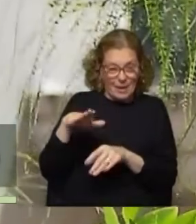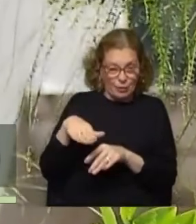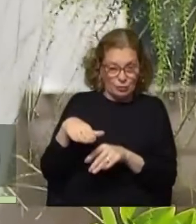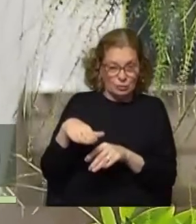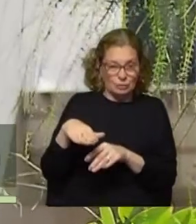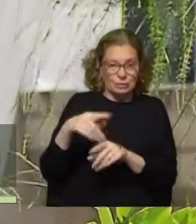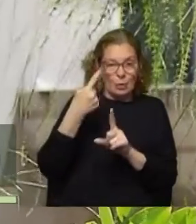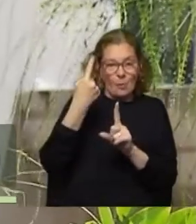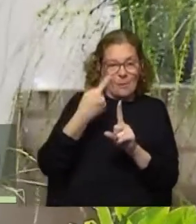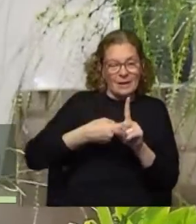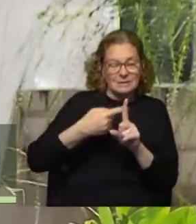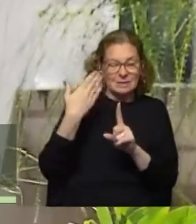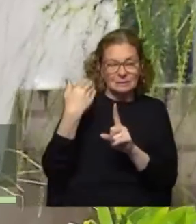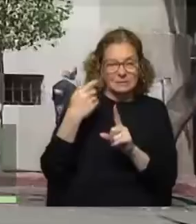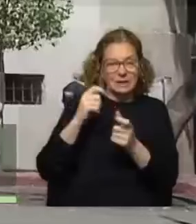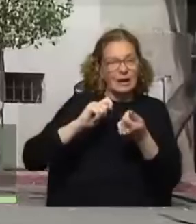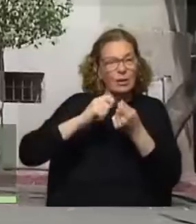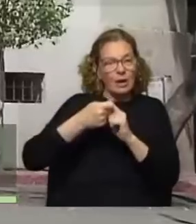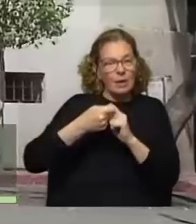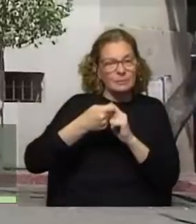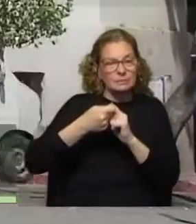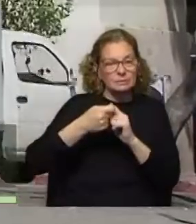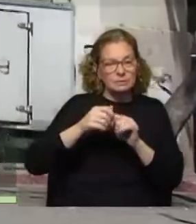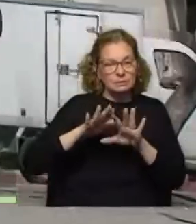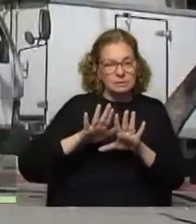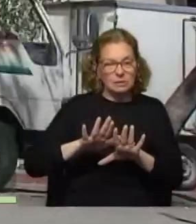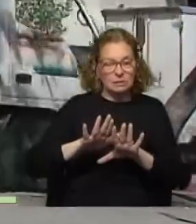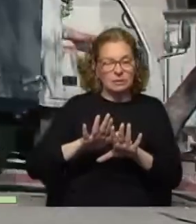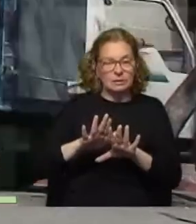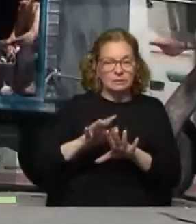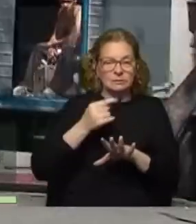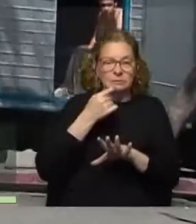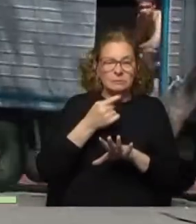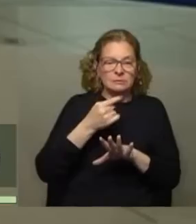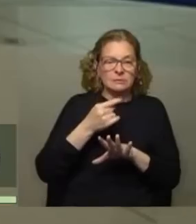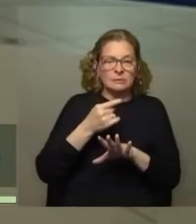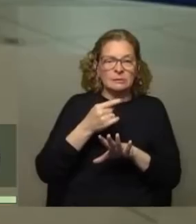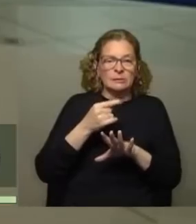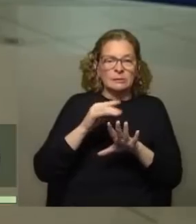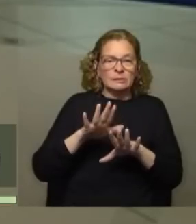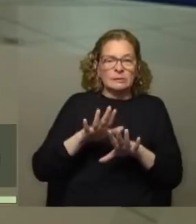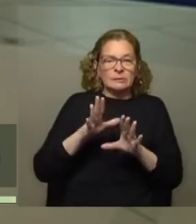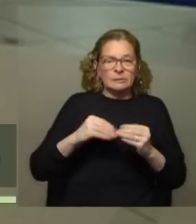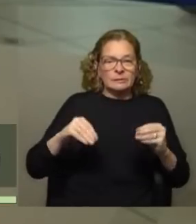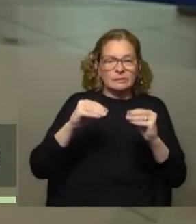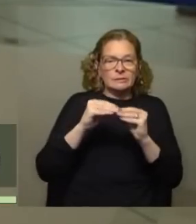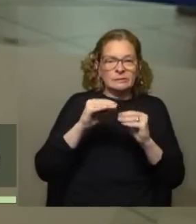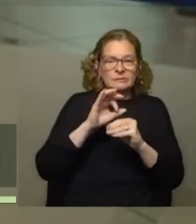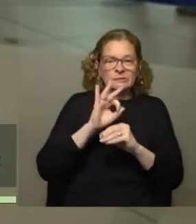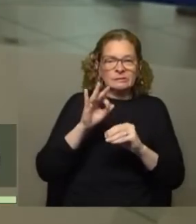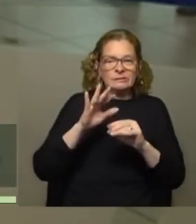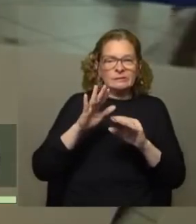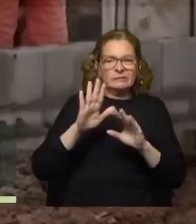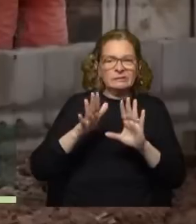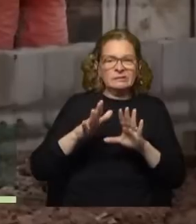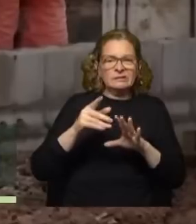desempleo que un mes antes en cuanto a las modalidades de seguro de paro la reducción se produjo tanto en los seguros de paro totales como en los